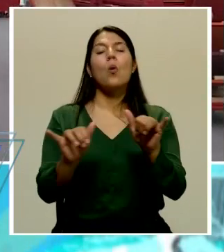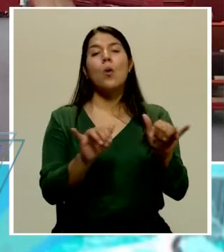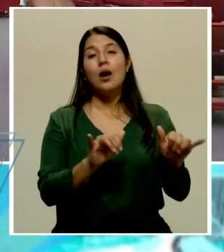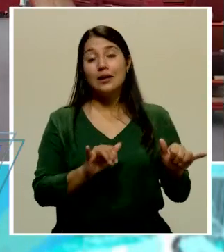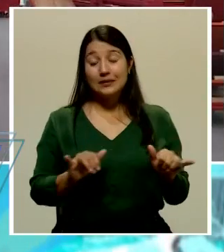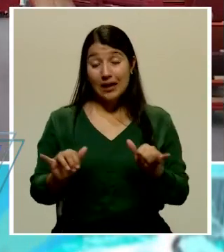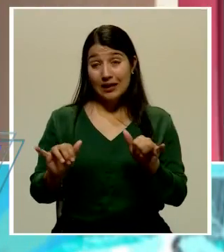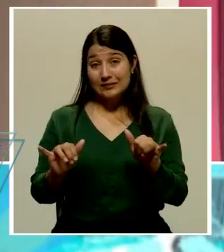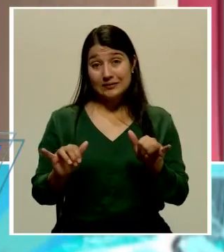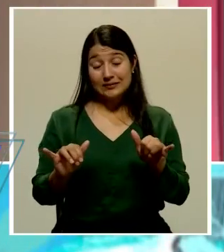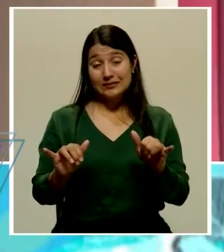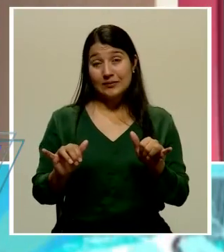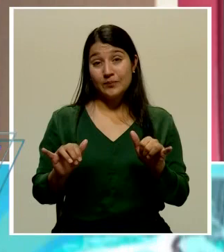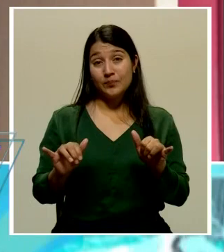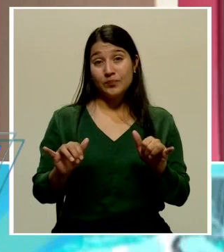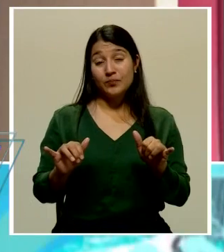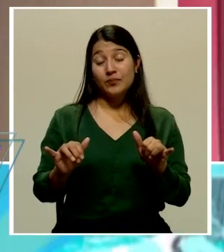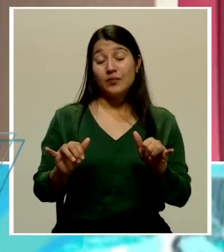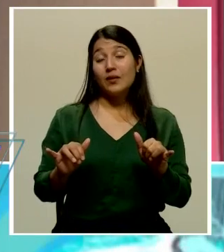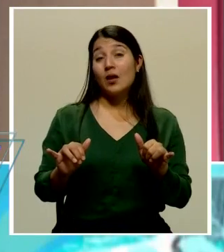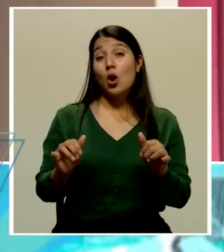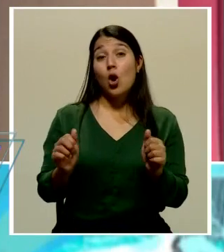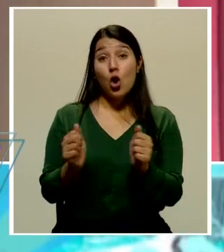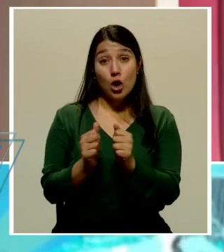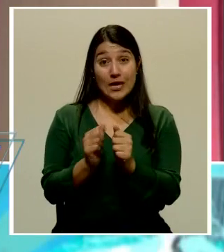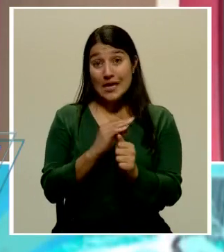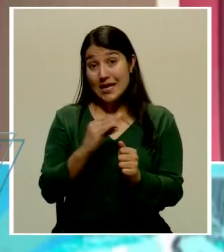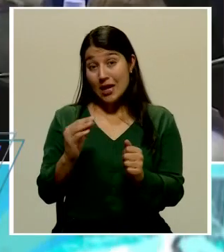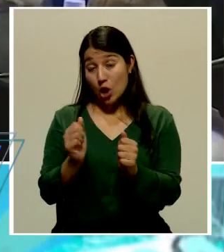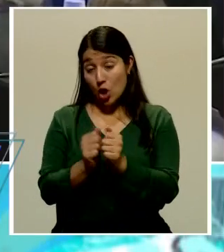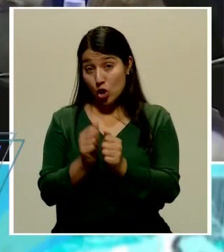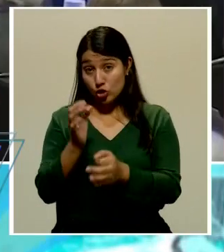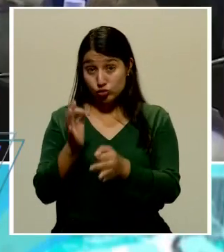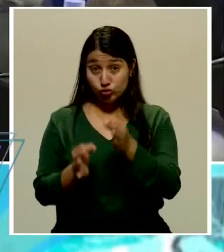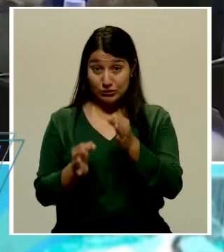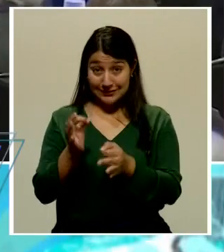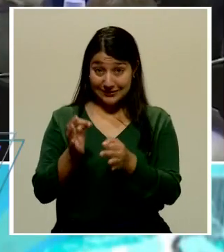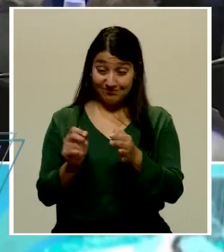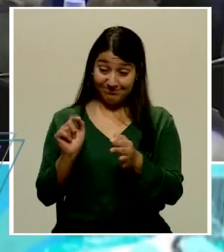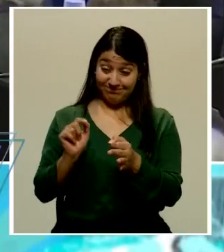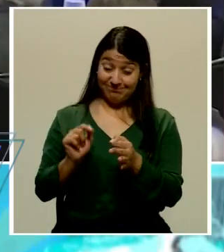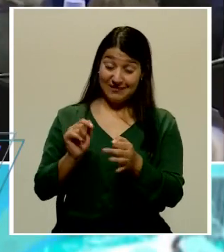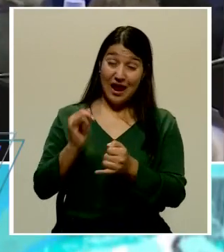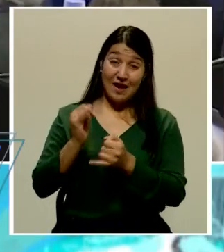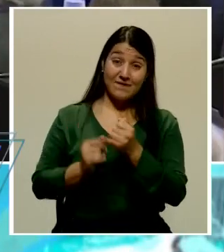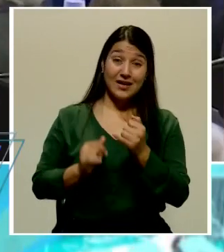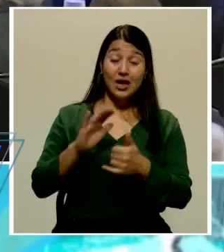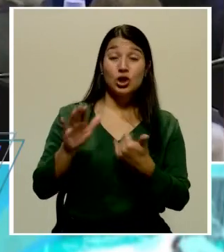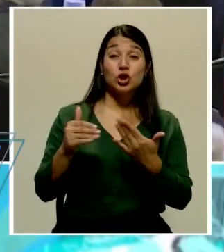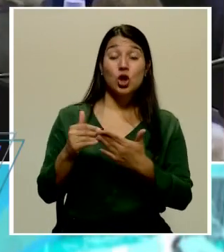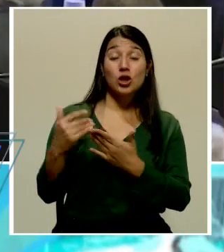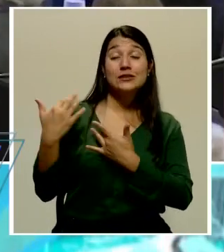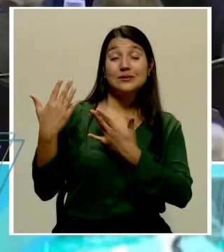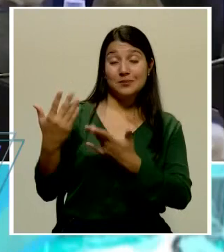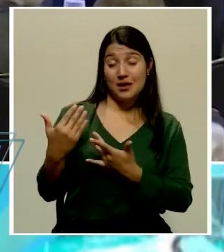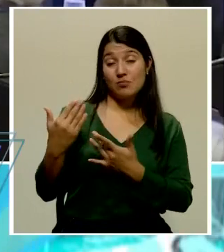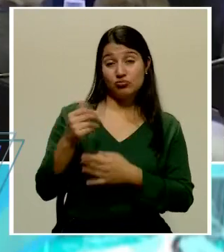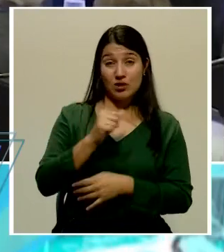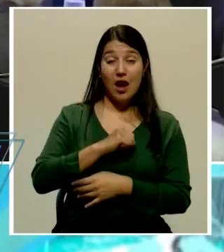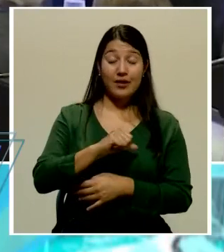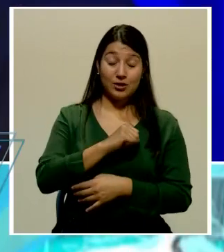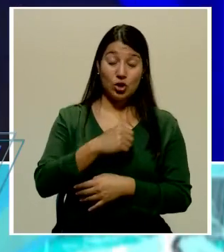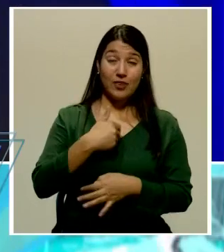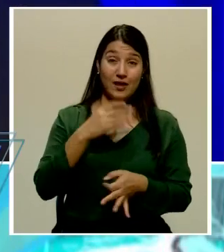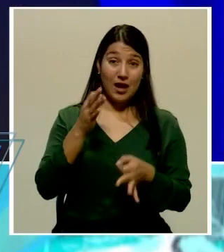entre un millón de comillas, con justicia, que es al final lo que todos esperamos de un juez y